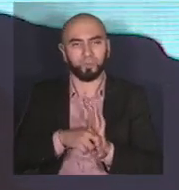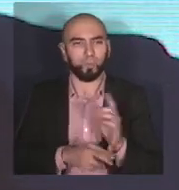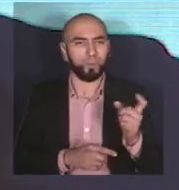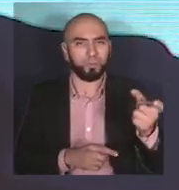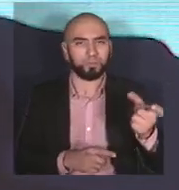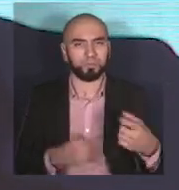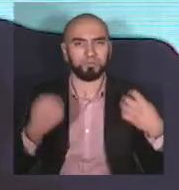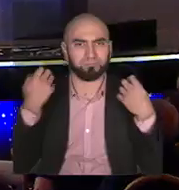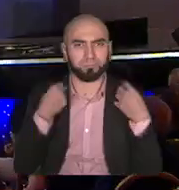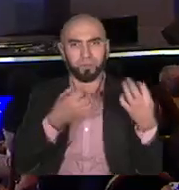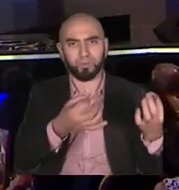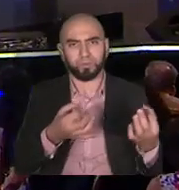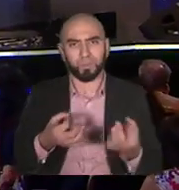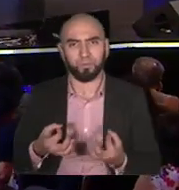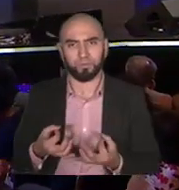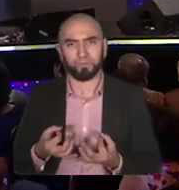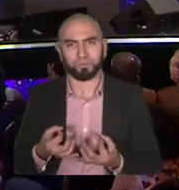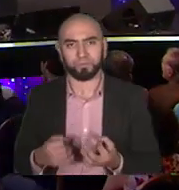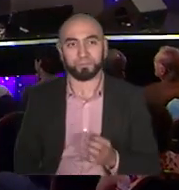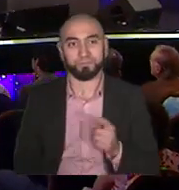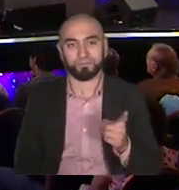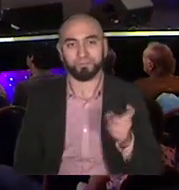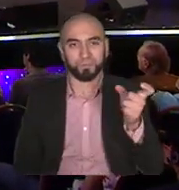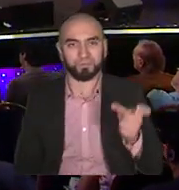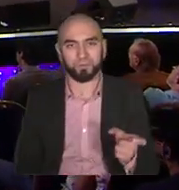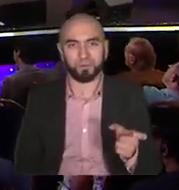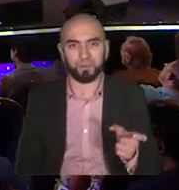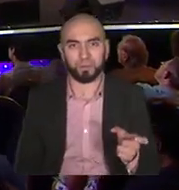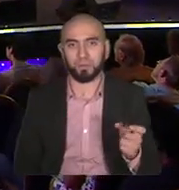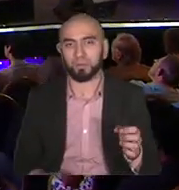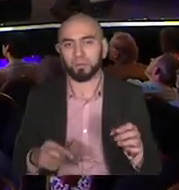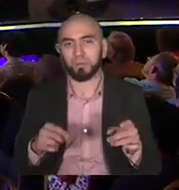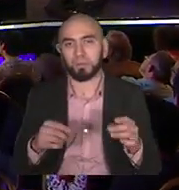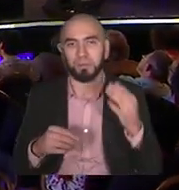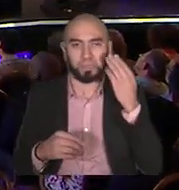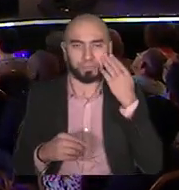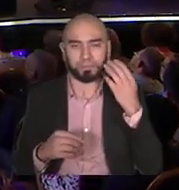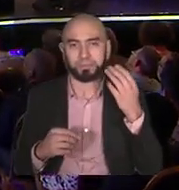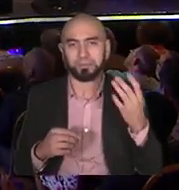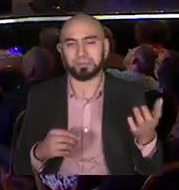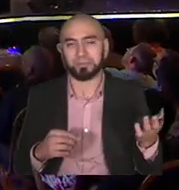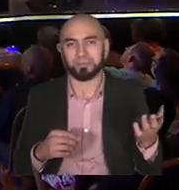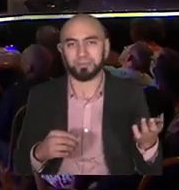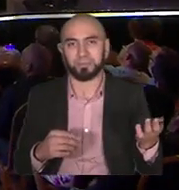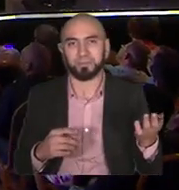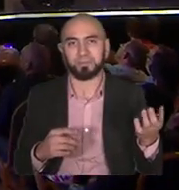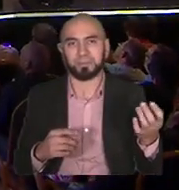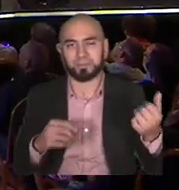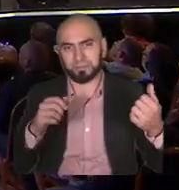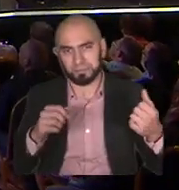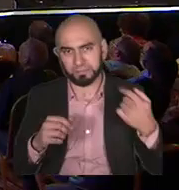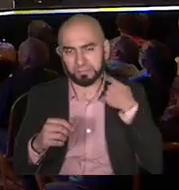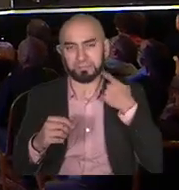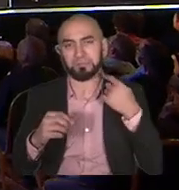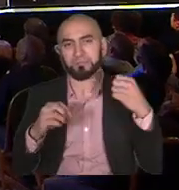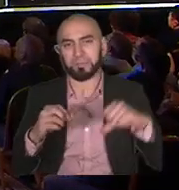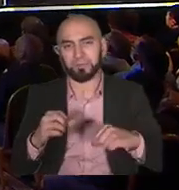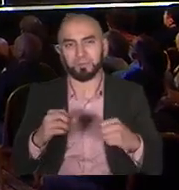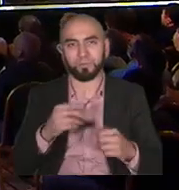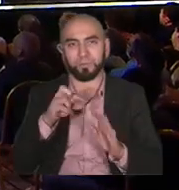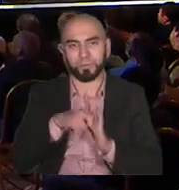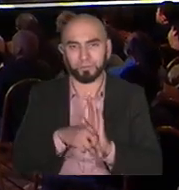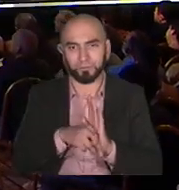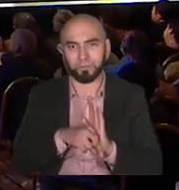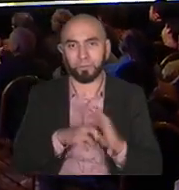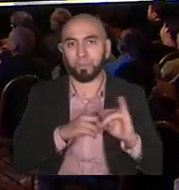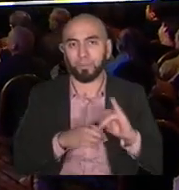él casi llevó el proyecto a una parada. Y me preguntaron a mí y a Tom, que se